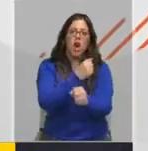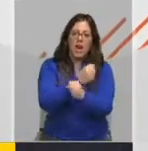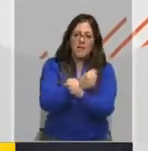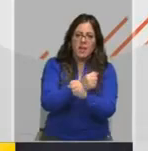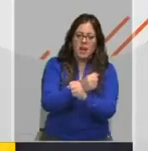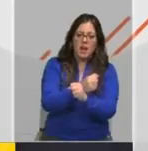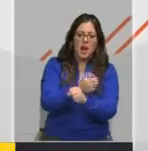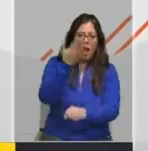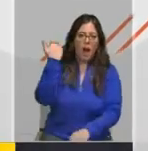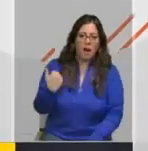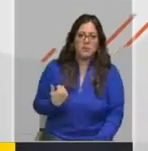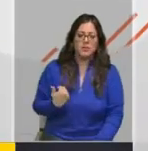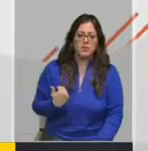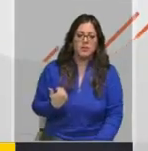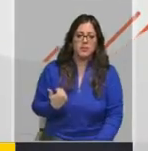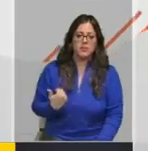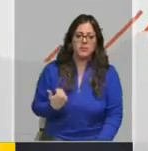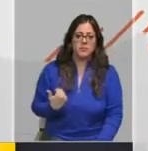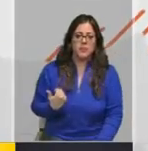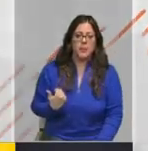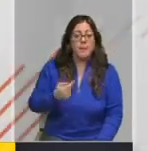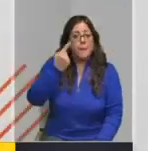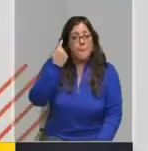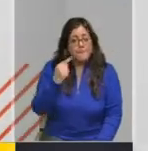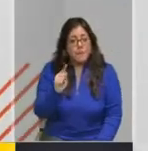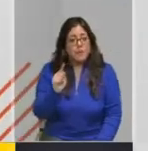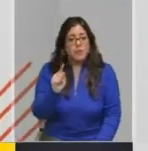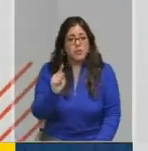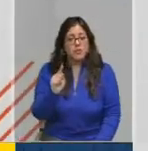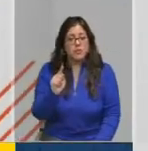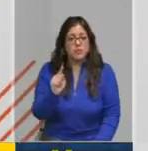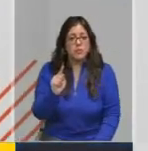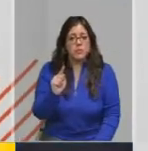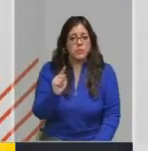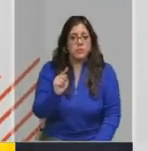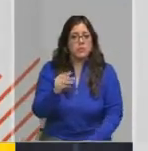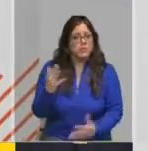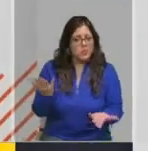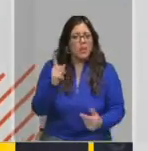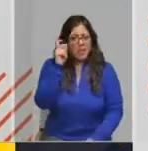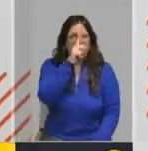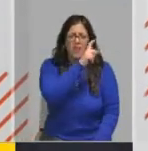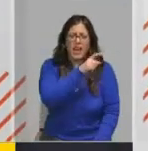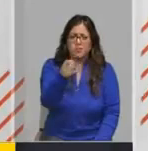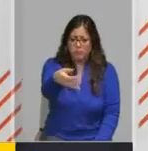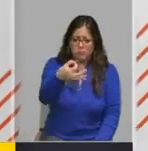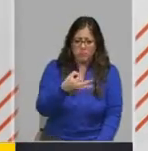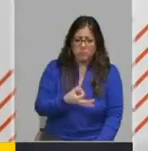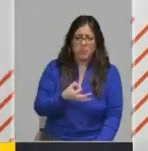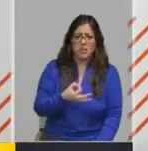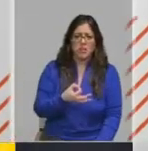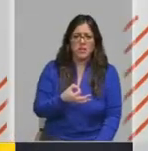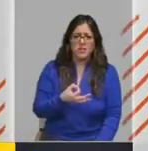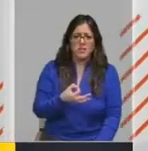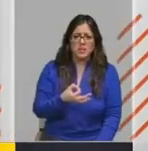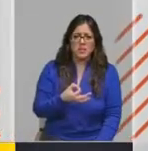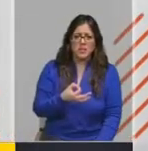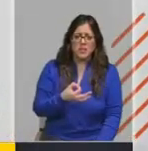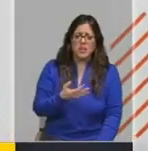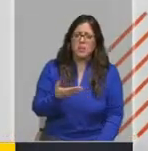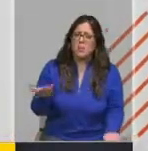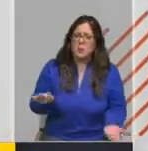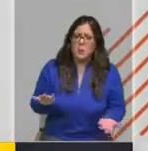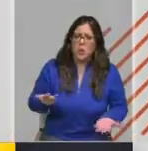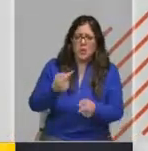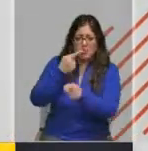declaración de hoy, en esta tarde. Pero lo cierto es que resulta complicada, como tú lo decías, esta línea roja, porque él